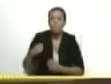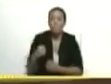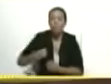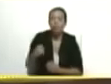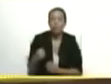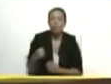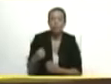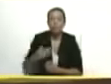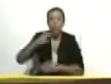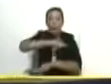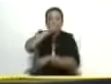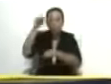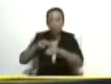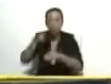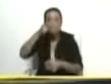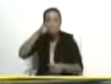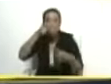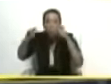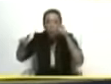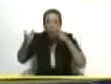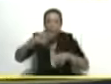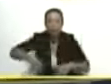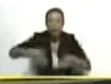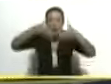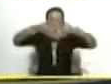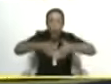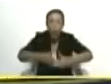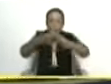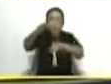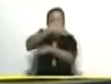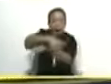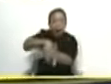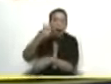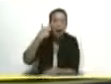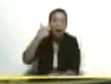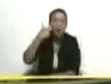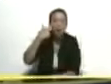con el poder popular vigilante de cada costa, de cada calle.